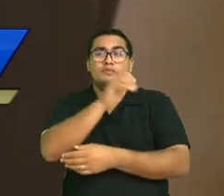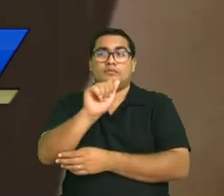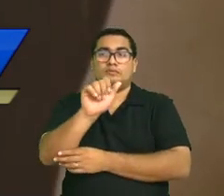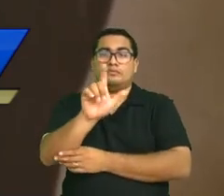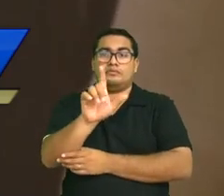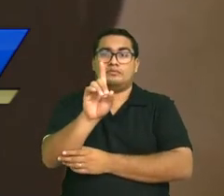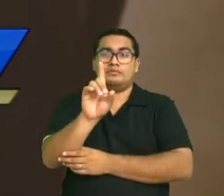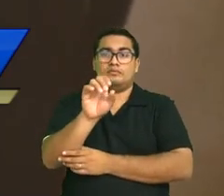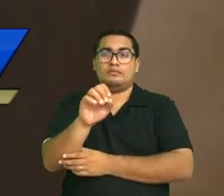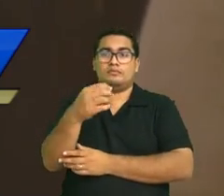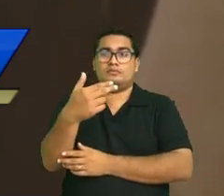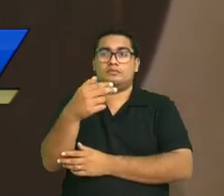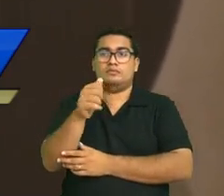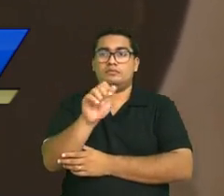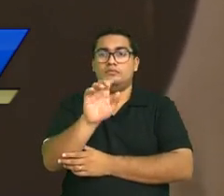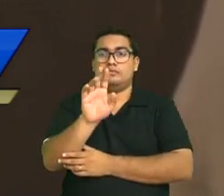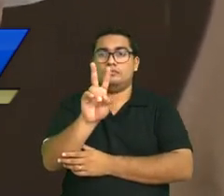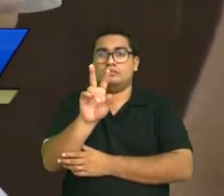Decíamos que